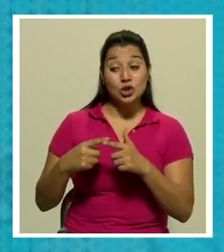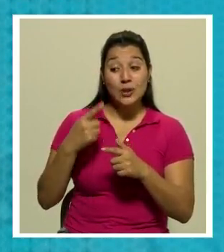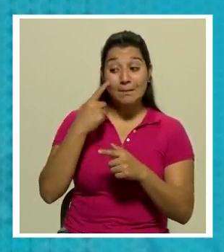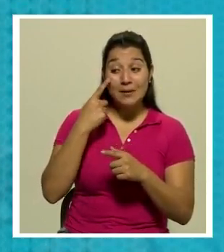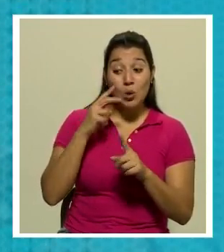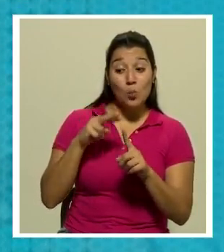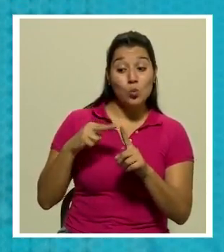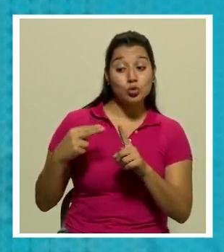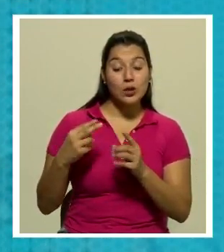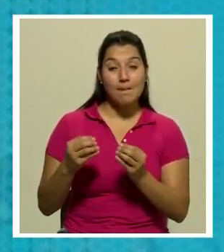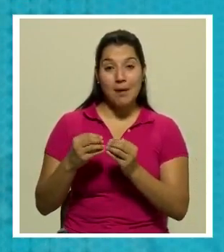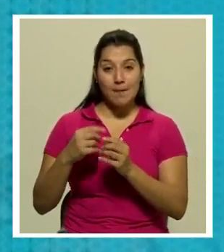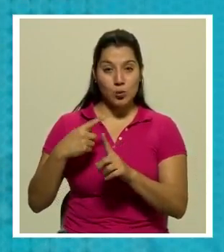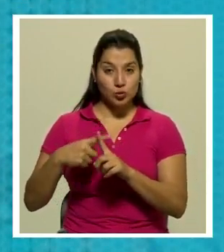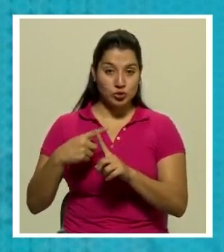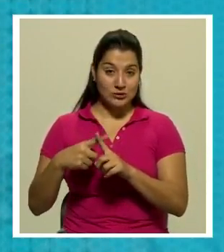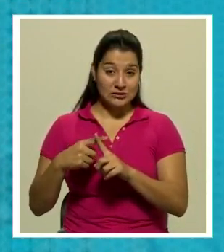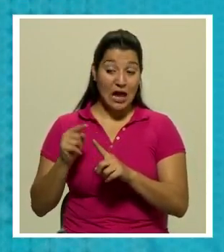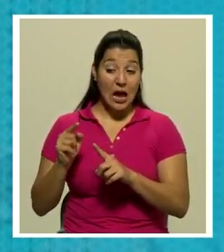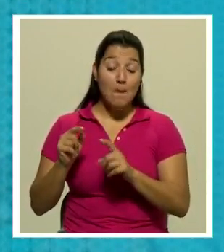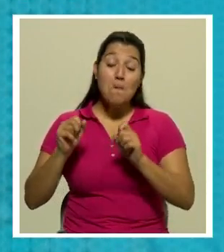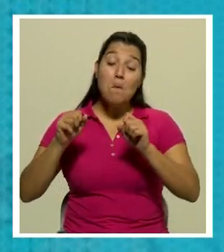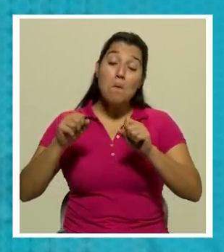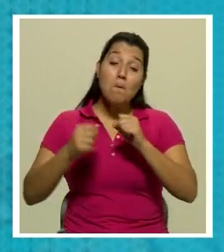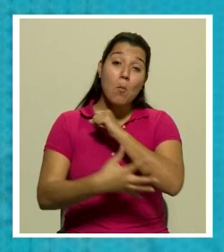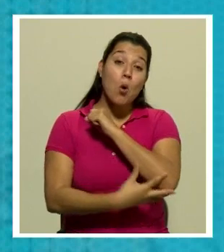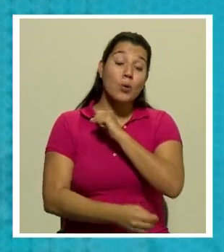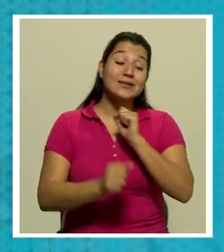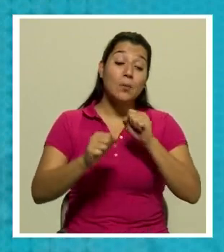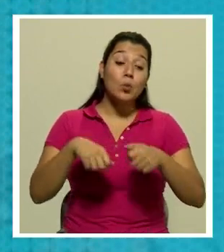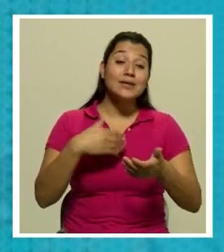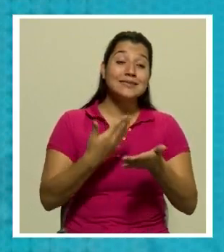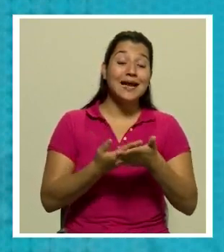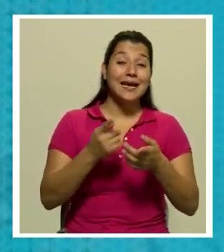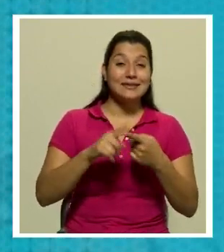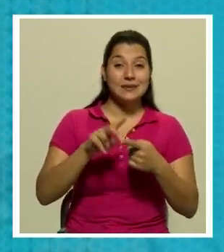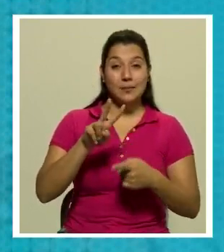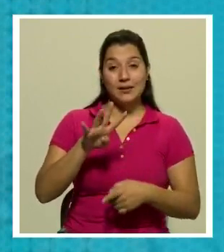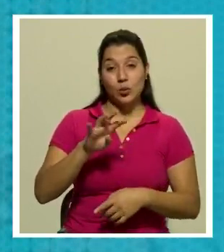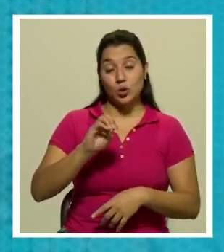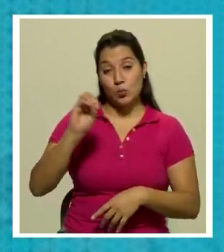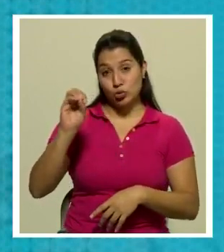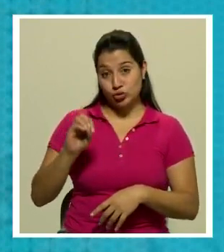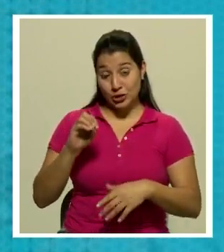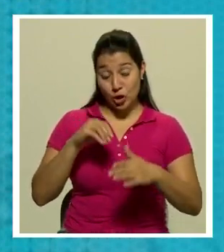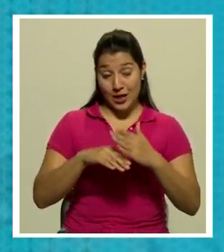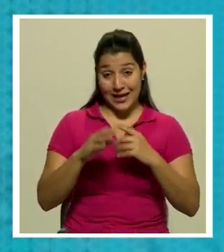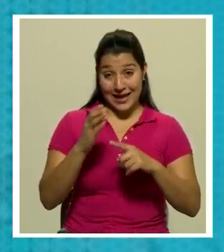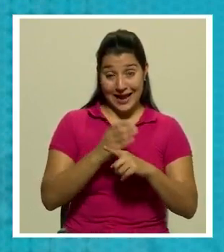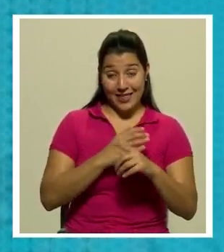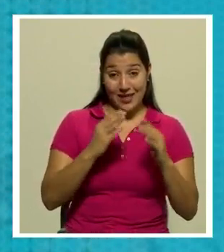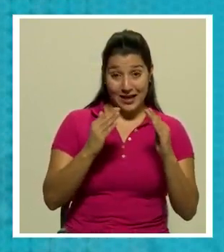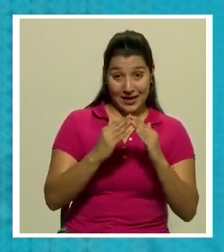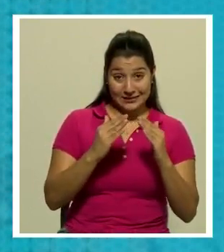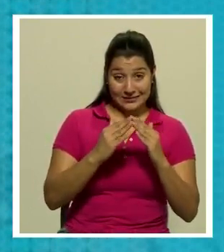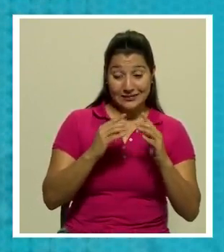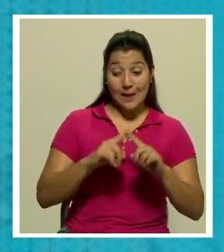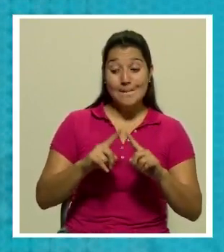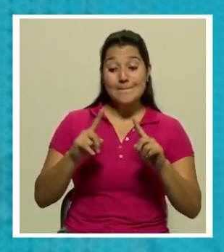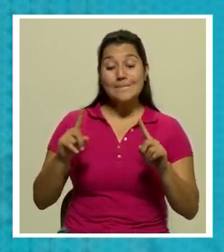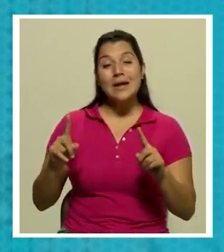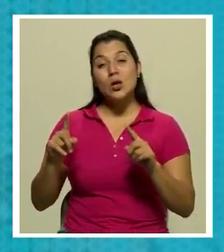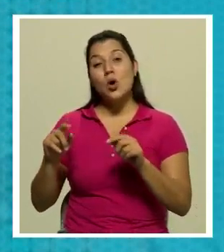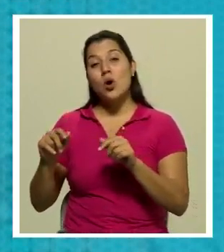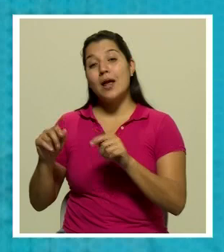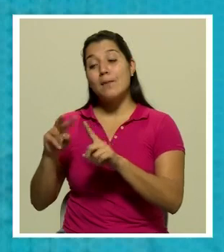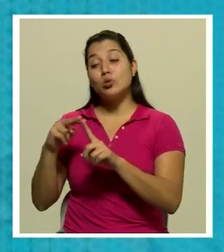optimista, los niveles de pobreza podrían alcanzar un 24% de los hogares. Sin embargo, en el escenario más